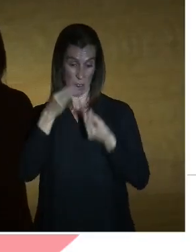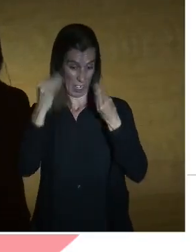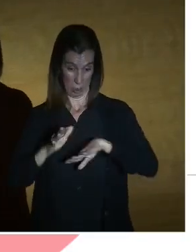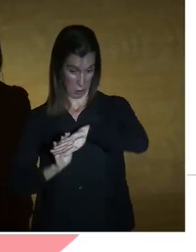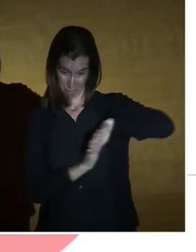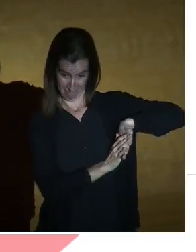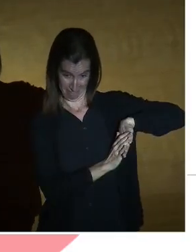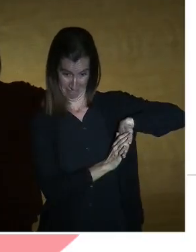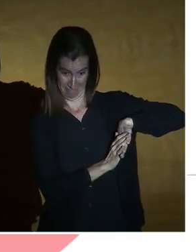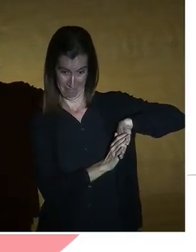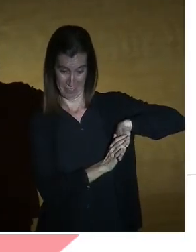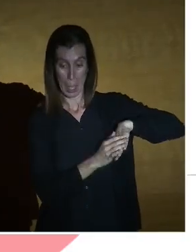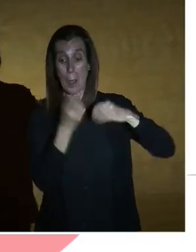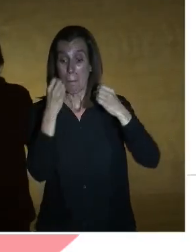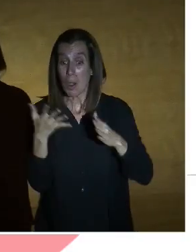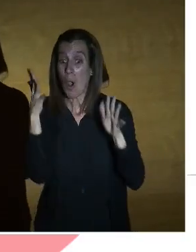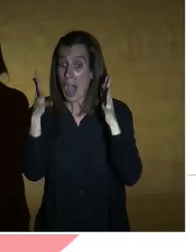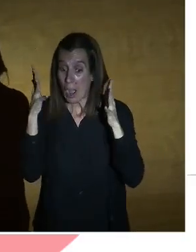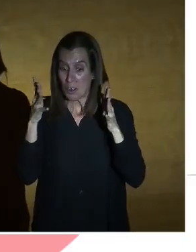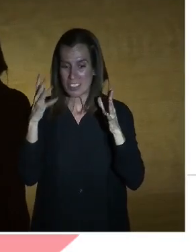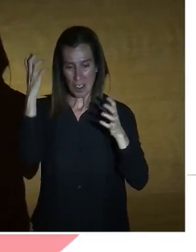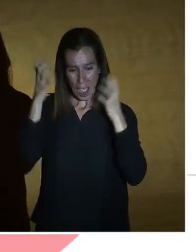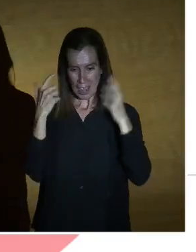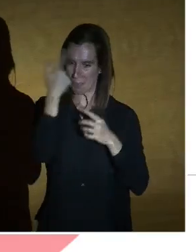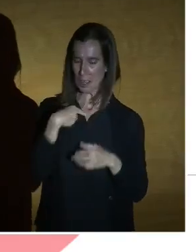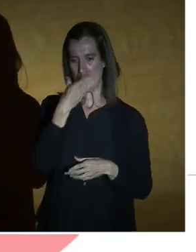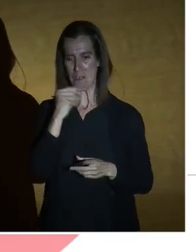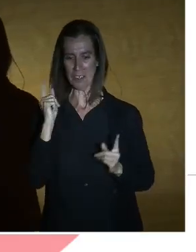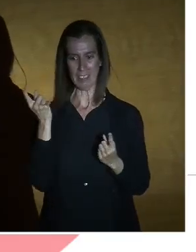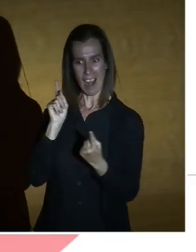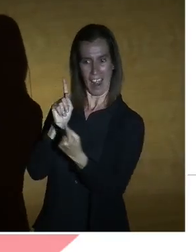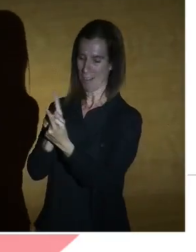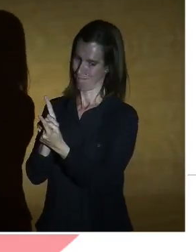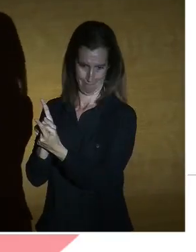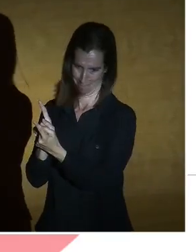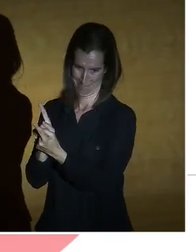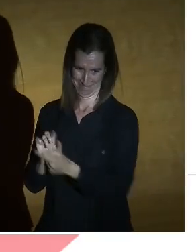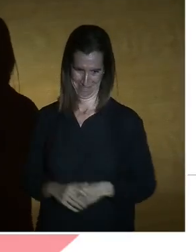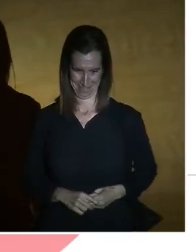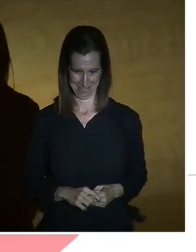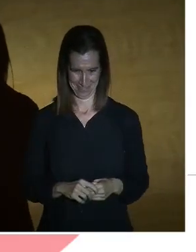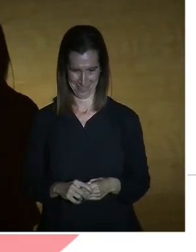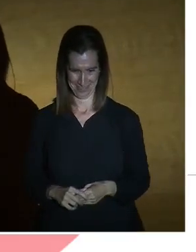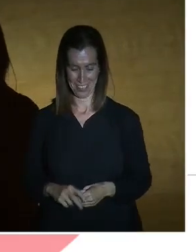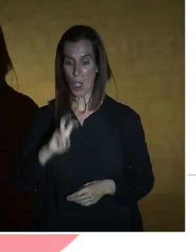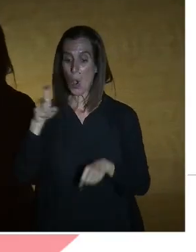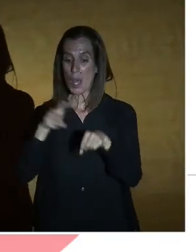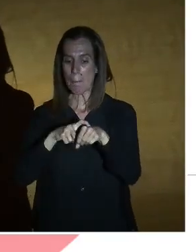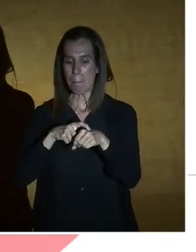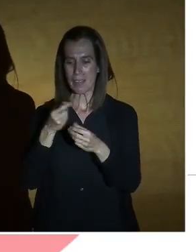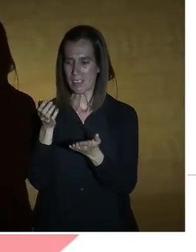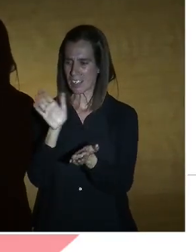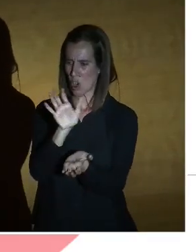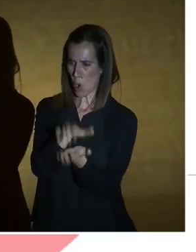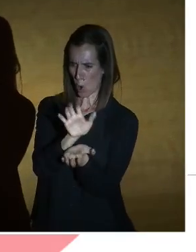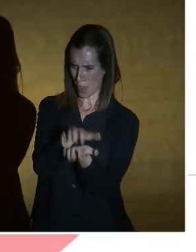pero mejor pues, no acercarse mucho a koalas. También encontramos otras especies. Por ejemplo, unas especies de cocodrilo,